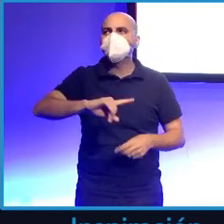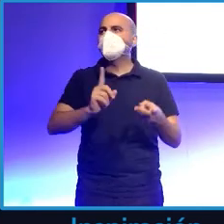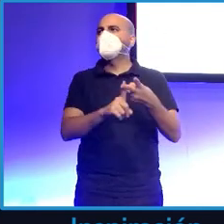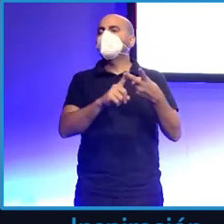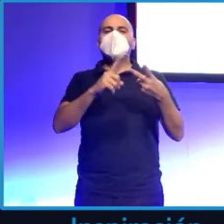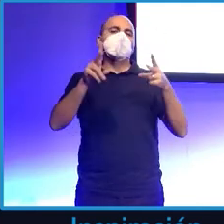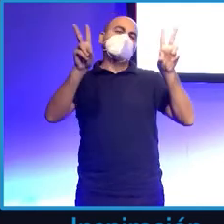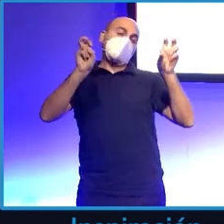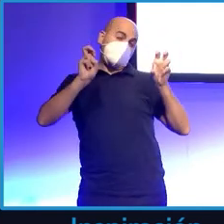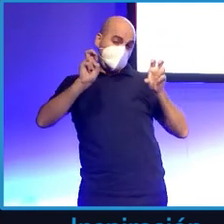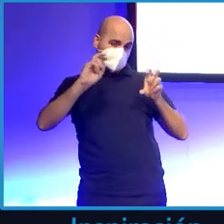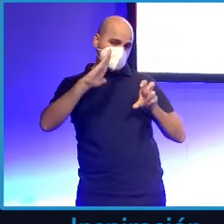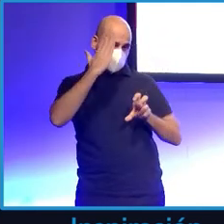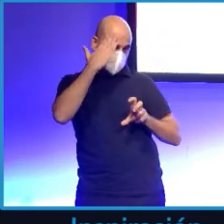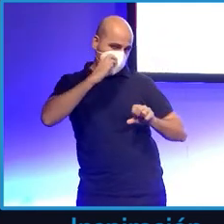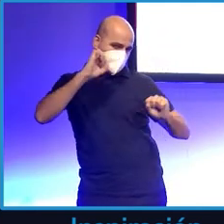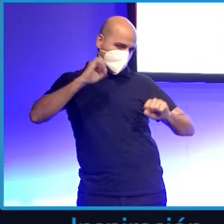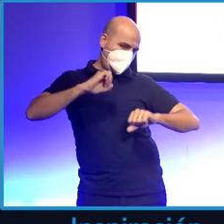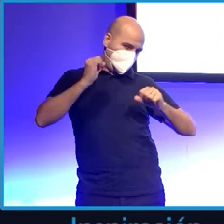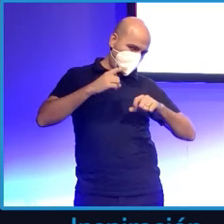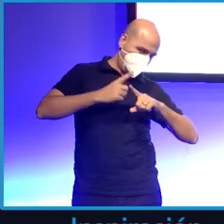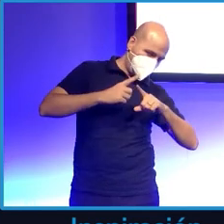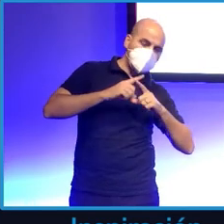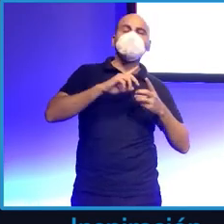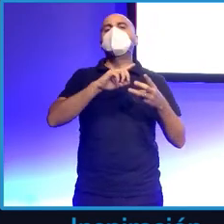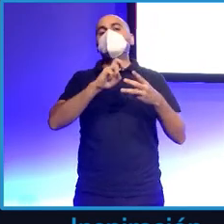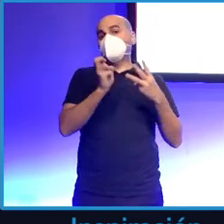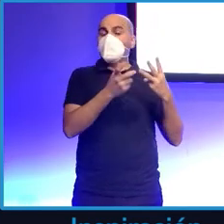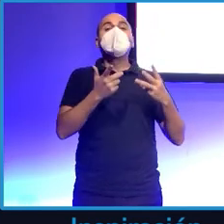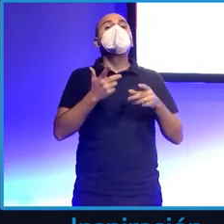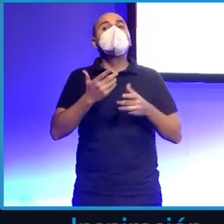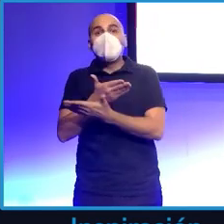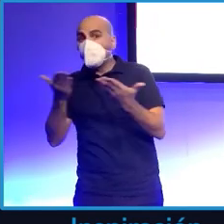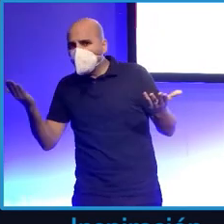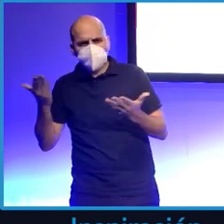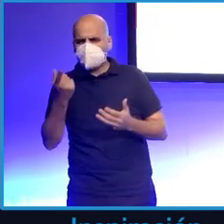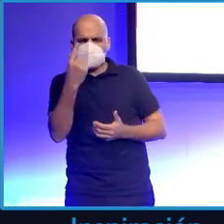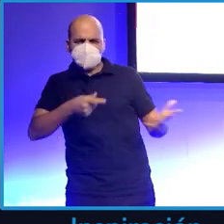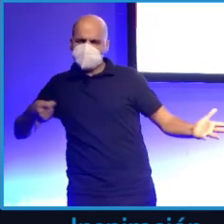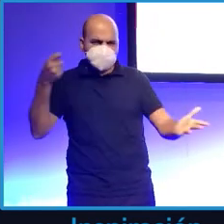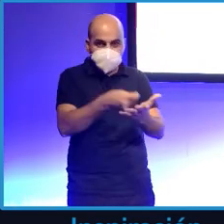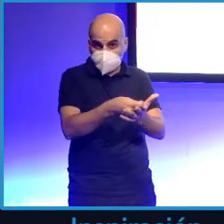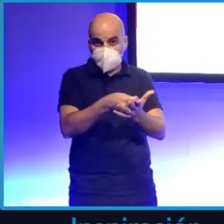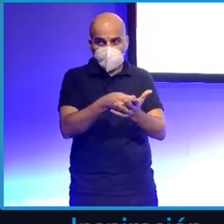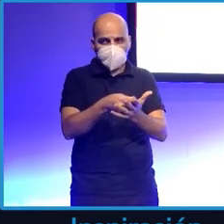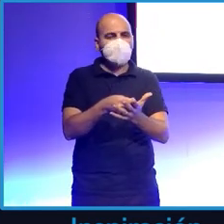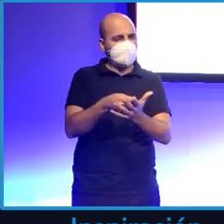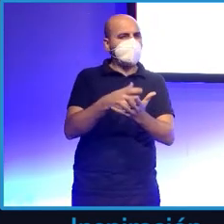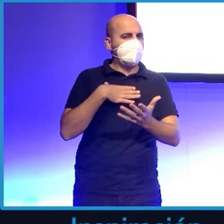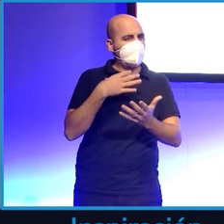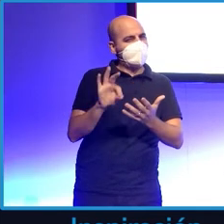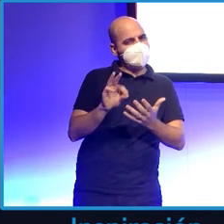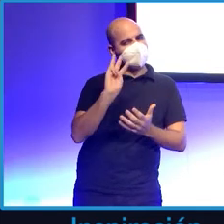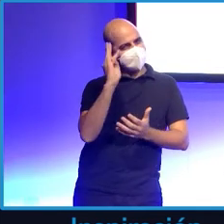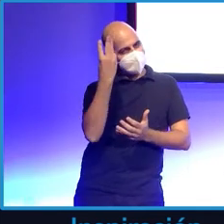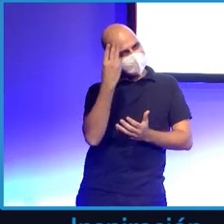que sí que es verdad que se mueve mucha pasta y por lo tanto invierten una auténtica barbaridad y van con todo con lo cual es en ese aspecto hasta esta captura que